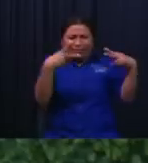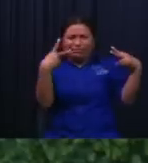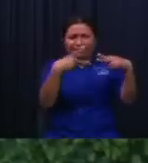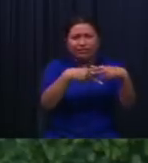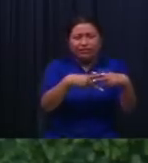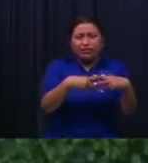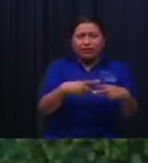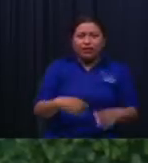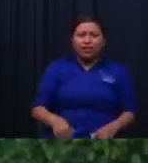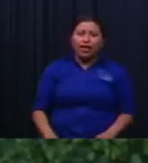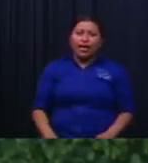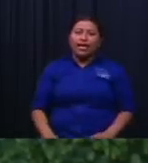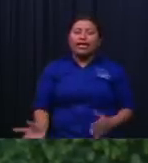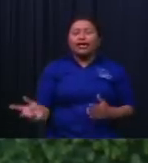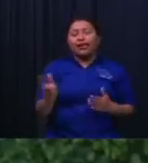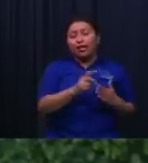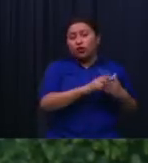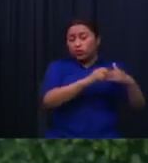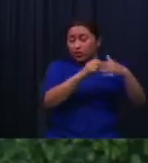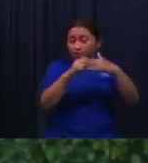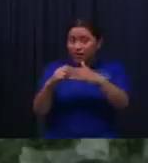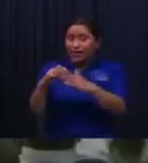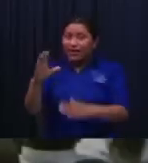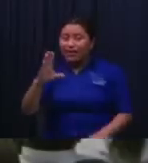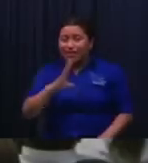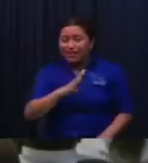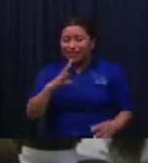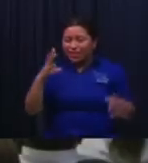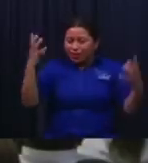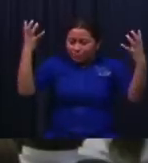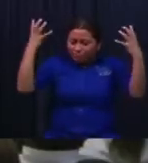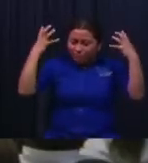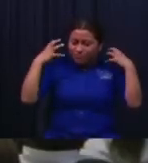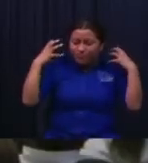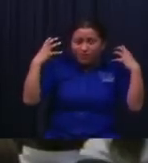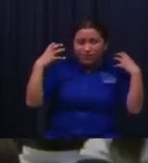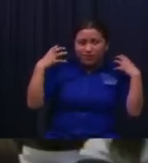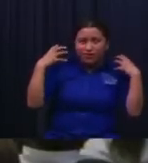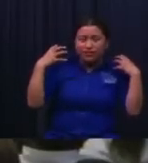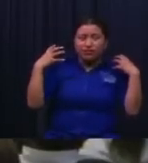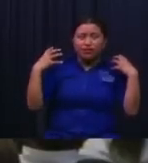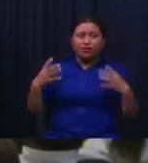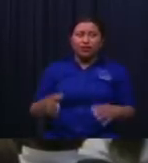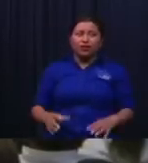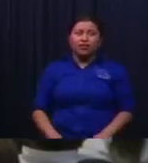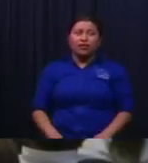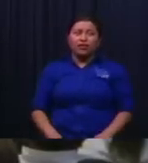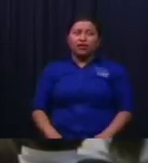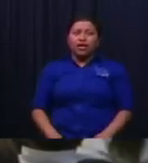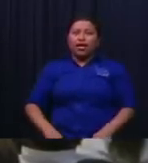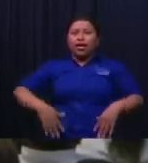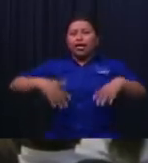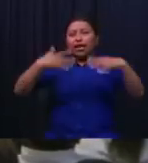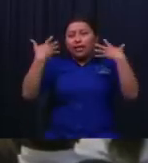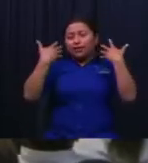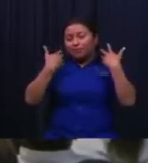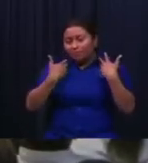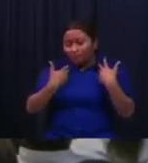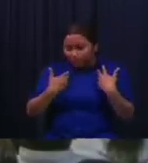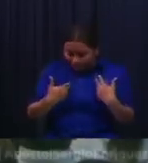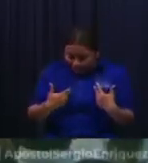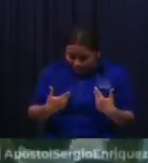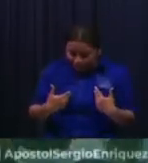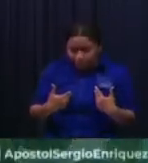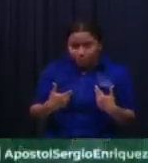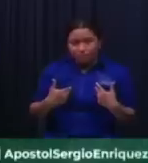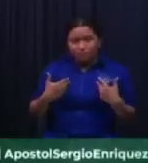que los conduce a menudo a sufrir estrés y a deficiencias en el sistema de funcionamiento integral